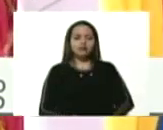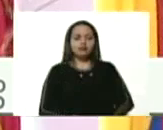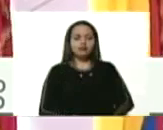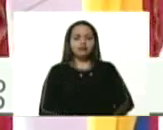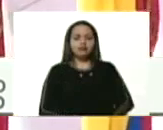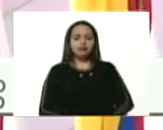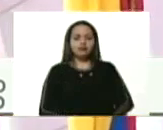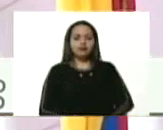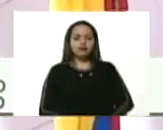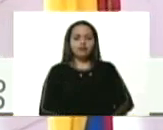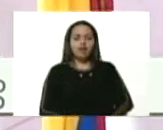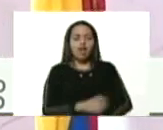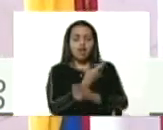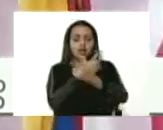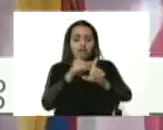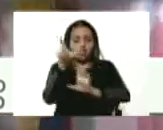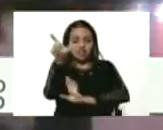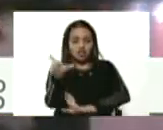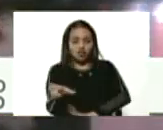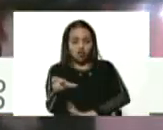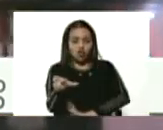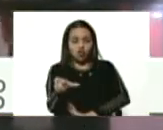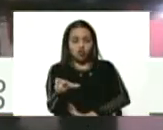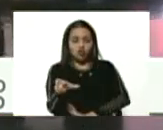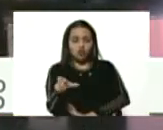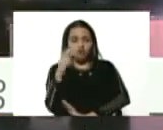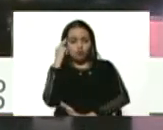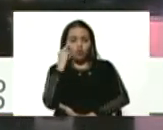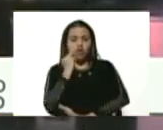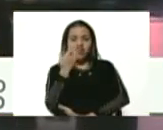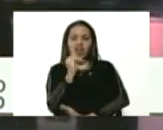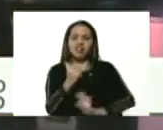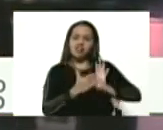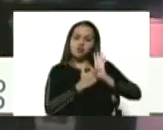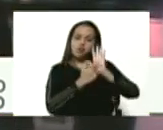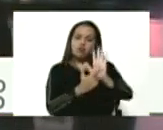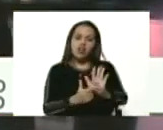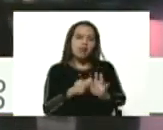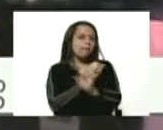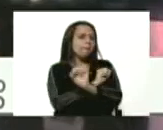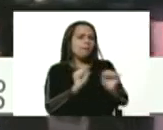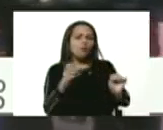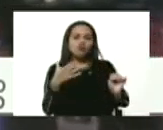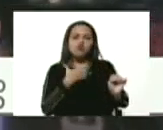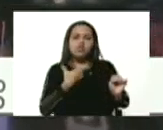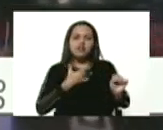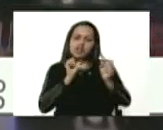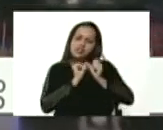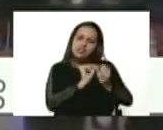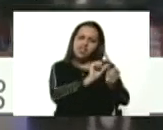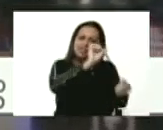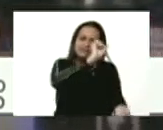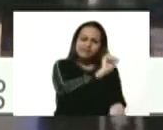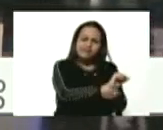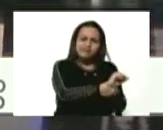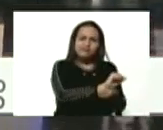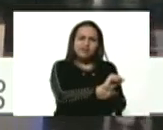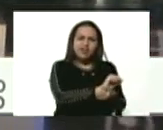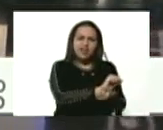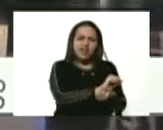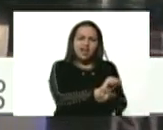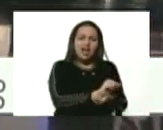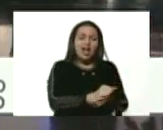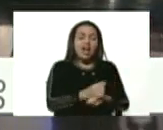Ya el libertador había demostrado que era imposible seguir atado a la barbarie,